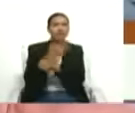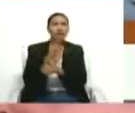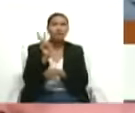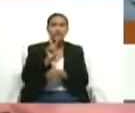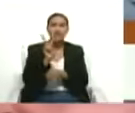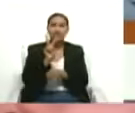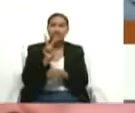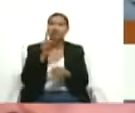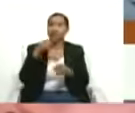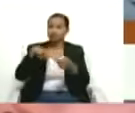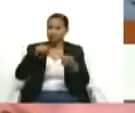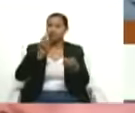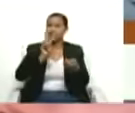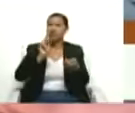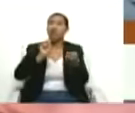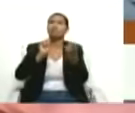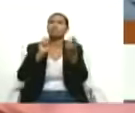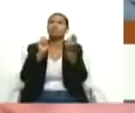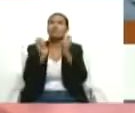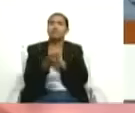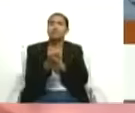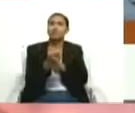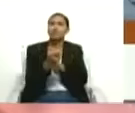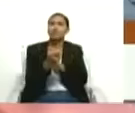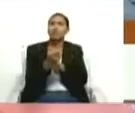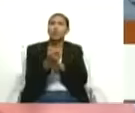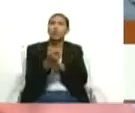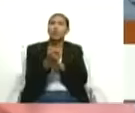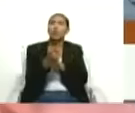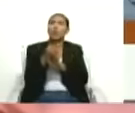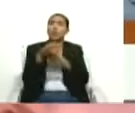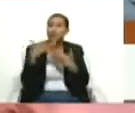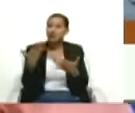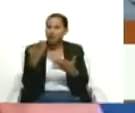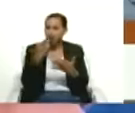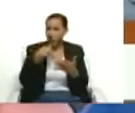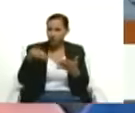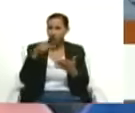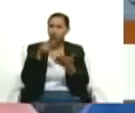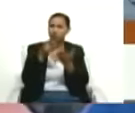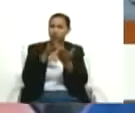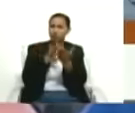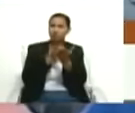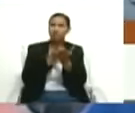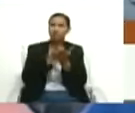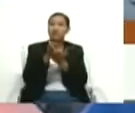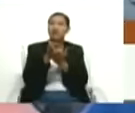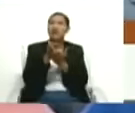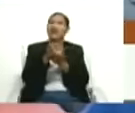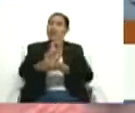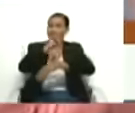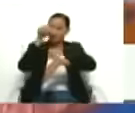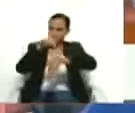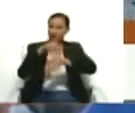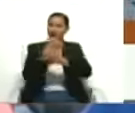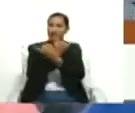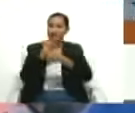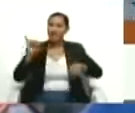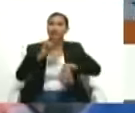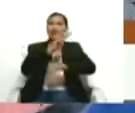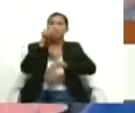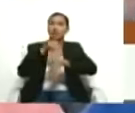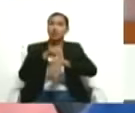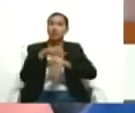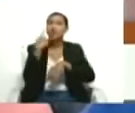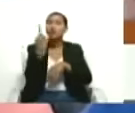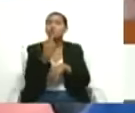Luego la transformación dirigida a consolidar la independencia plena, la independencia nacional. No es algo que es un